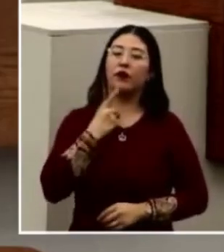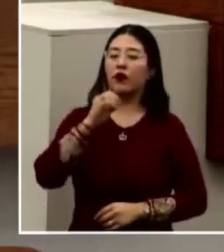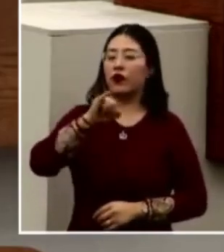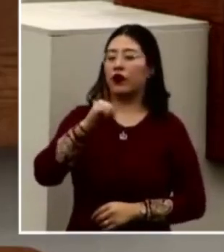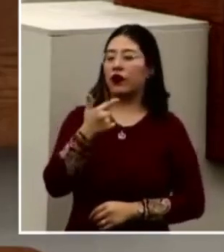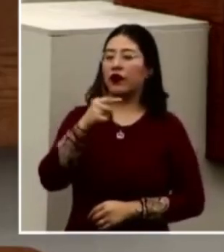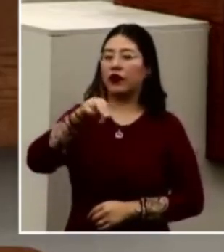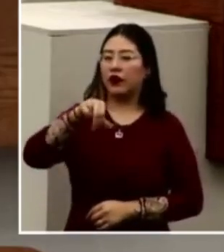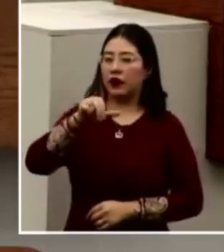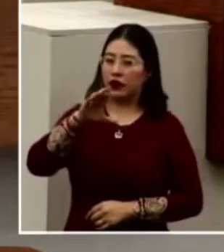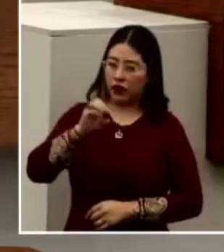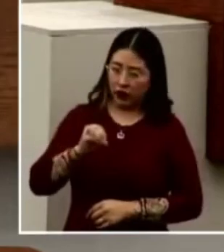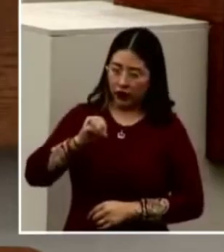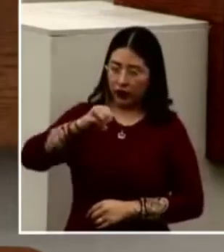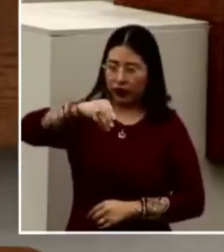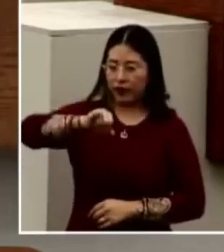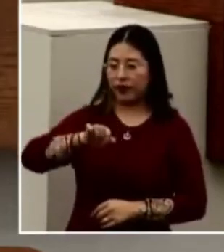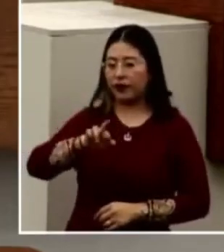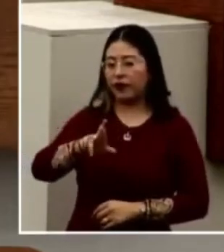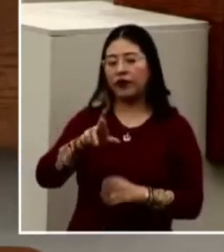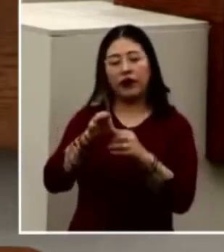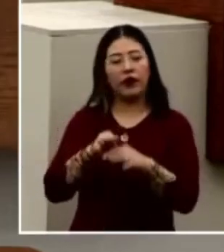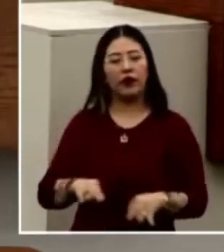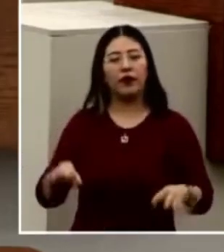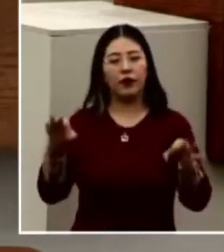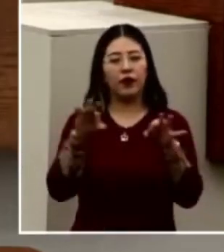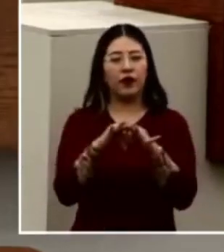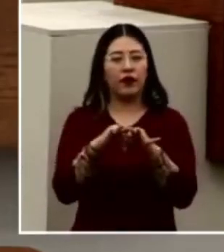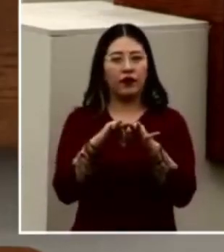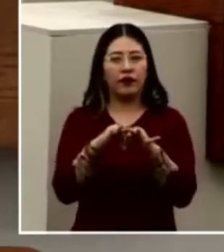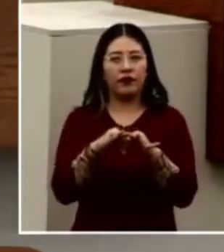es la parte primordial de este